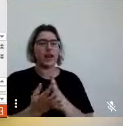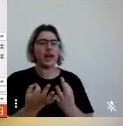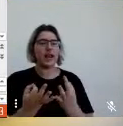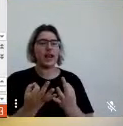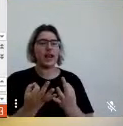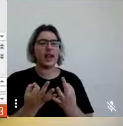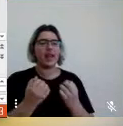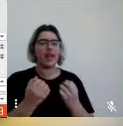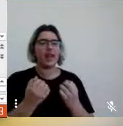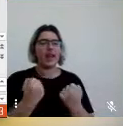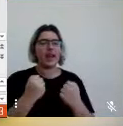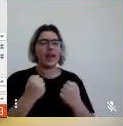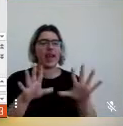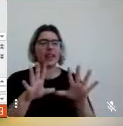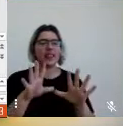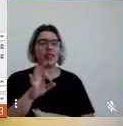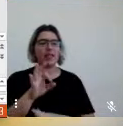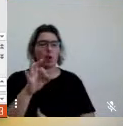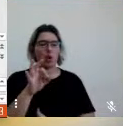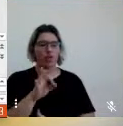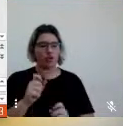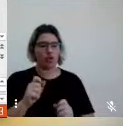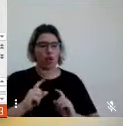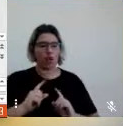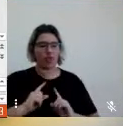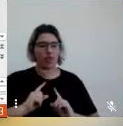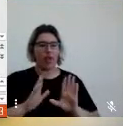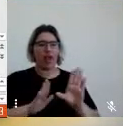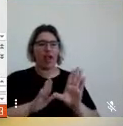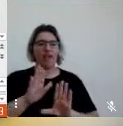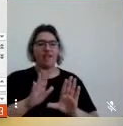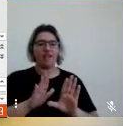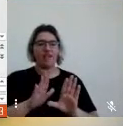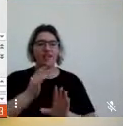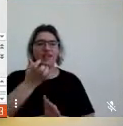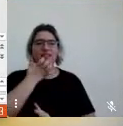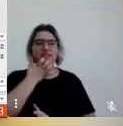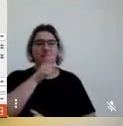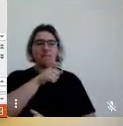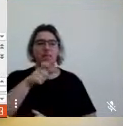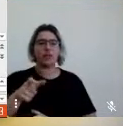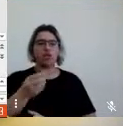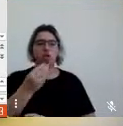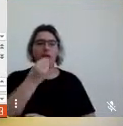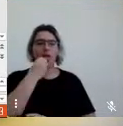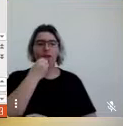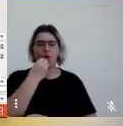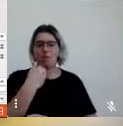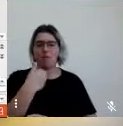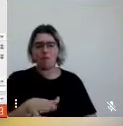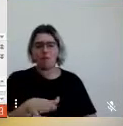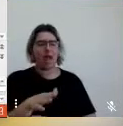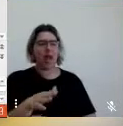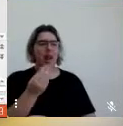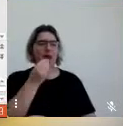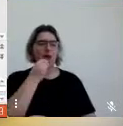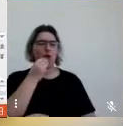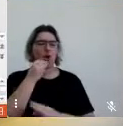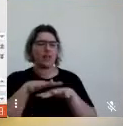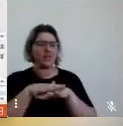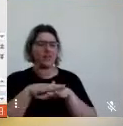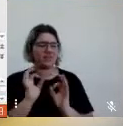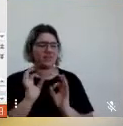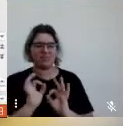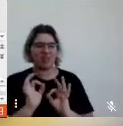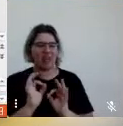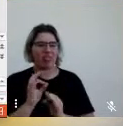eso, muchas veces, cuando una persona está llevando una alimentación deficiente y no enriquecida en fibra y de forma